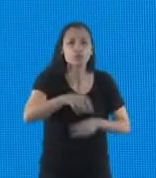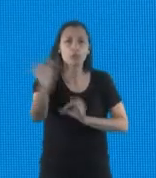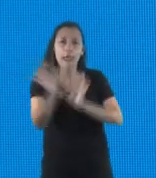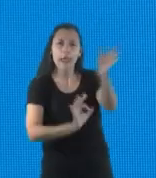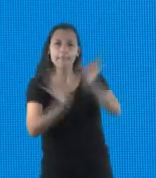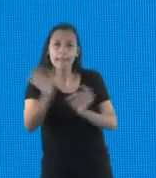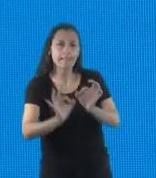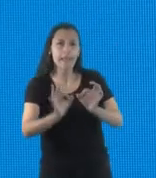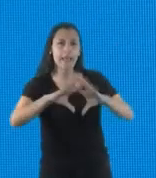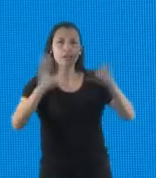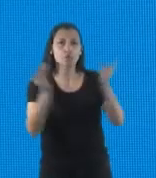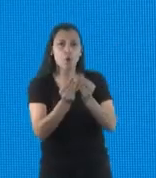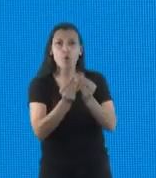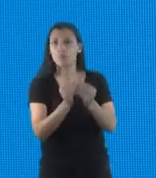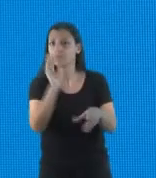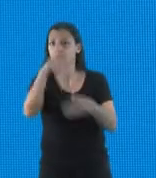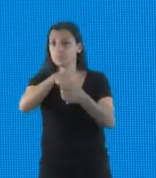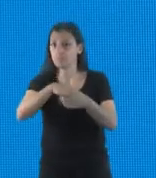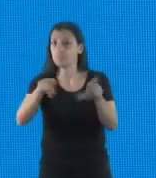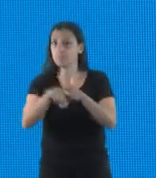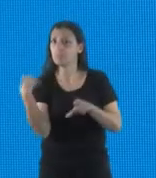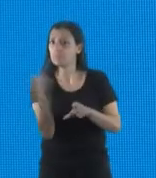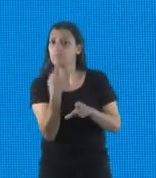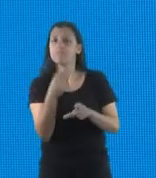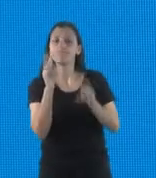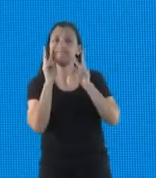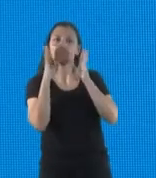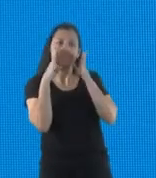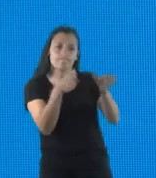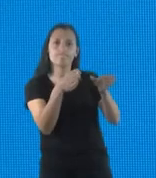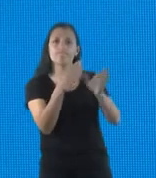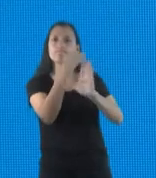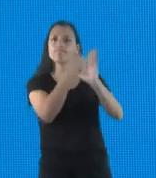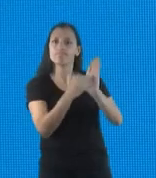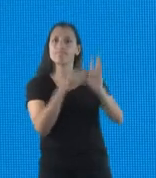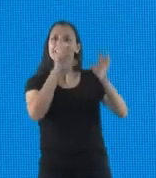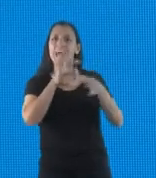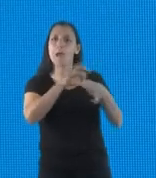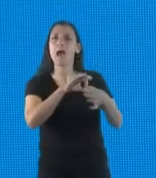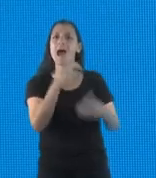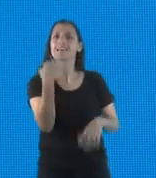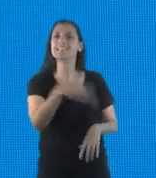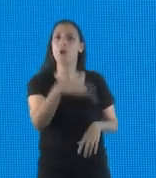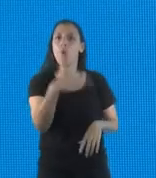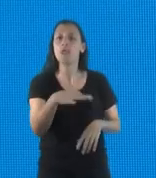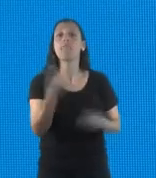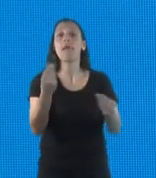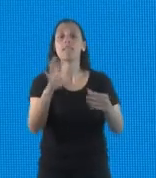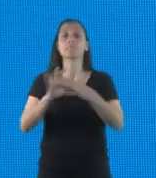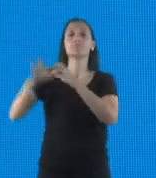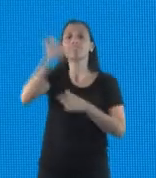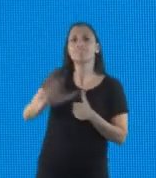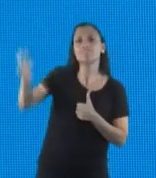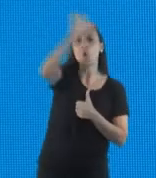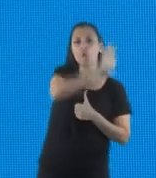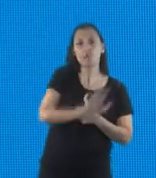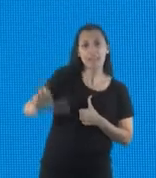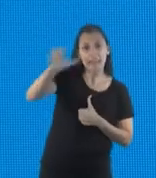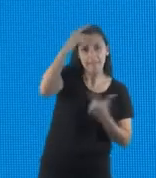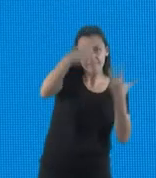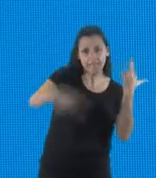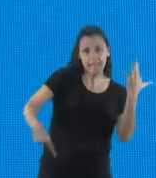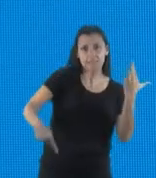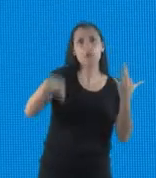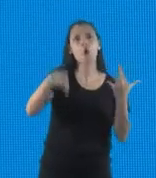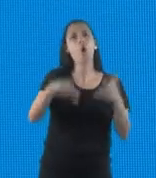estratégicos son parte de la agenda de seguridad de los continentes, estamos hablando